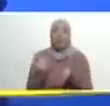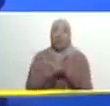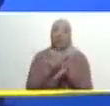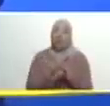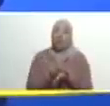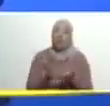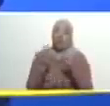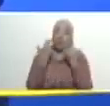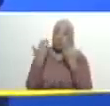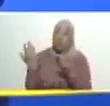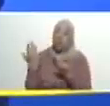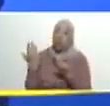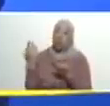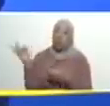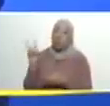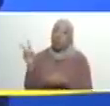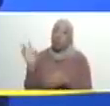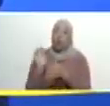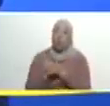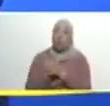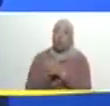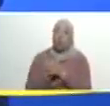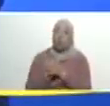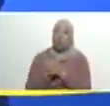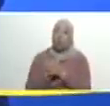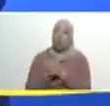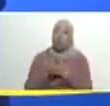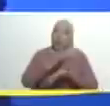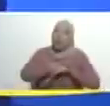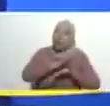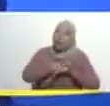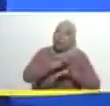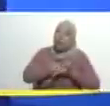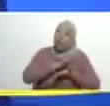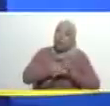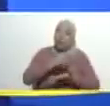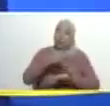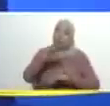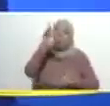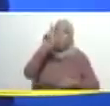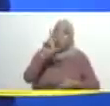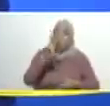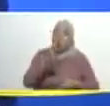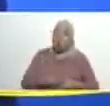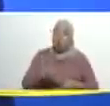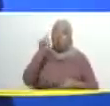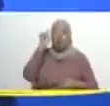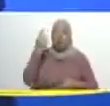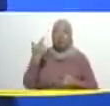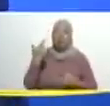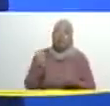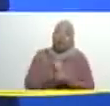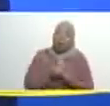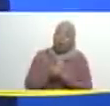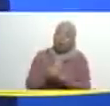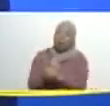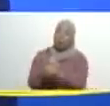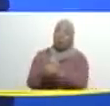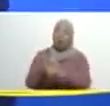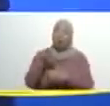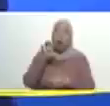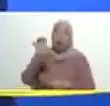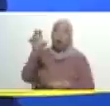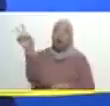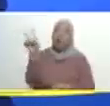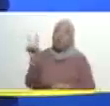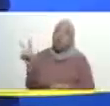en armonía, sembrando todos los días lo que hay que sembrar, el amor a la patria,